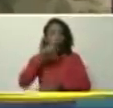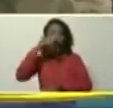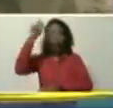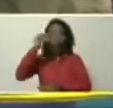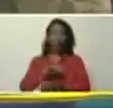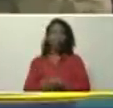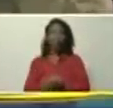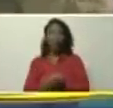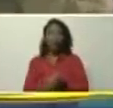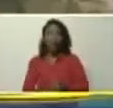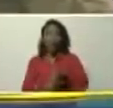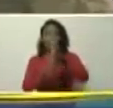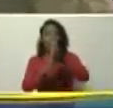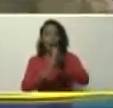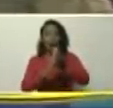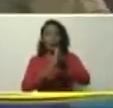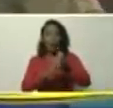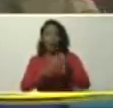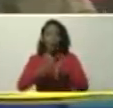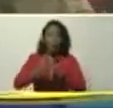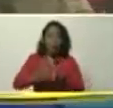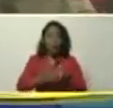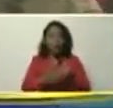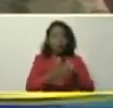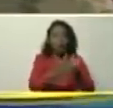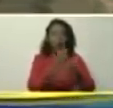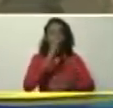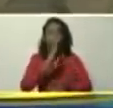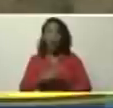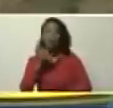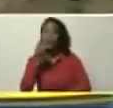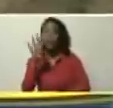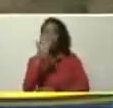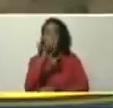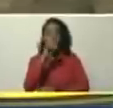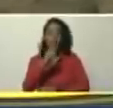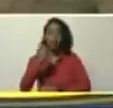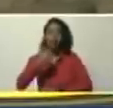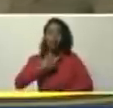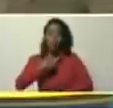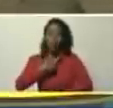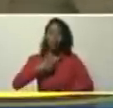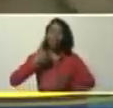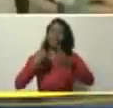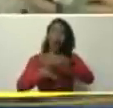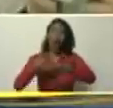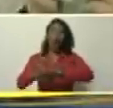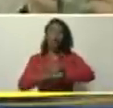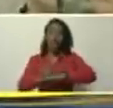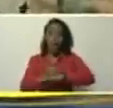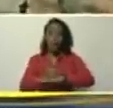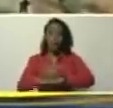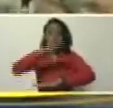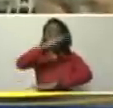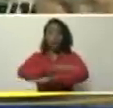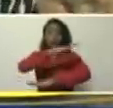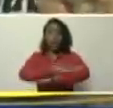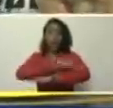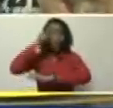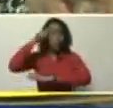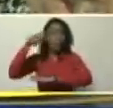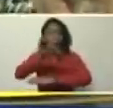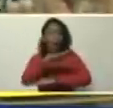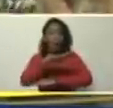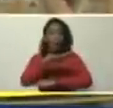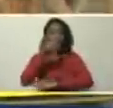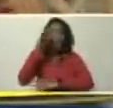de conducir las riendas de Barinas los próximos 4 años. Yo voy a gobernar obedeciendo al pueblo